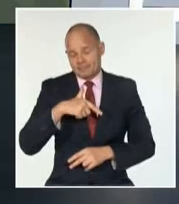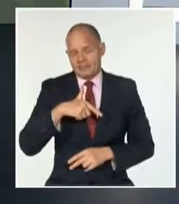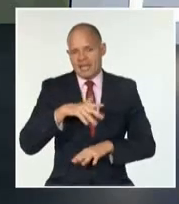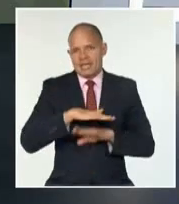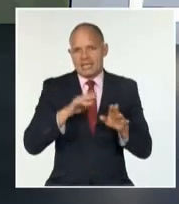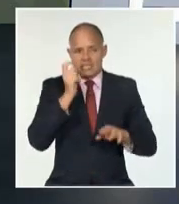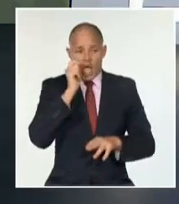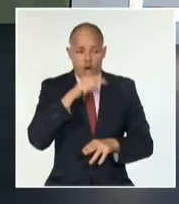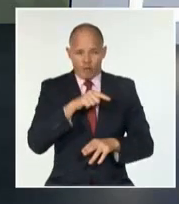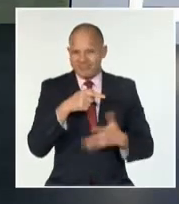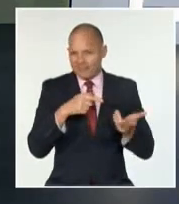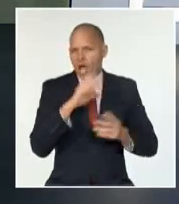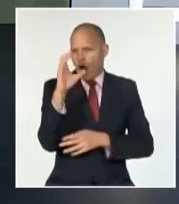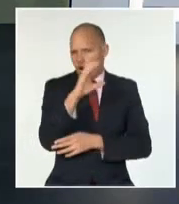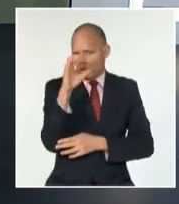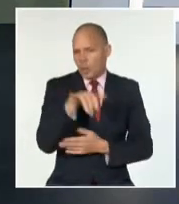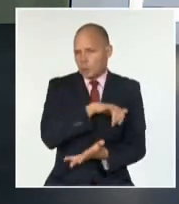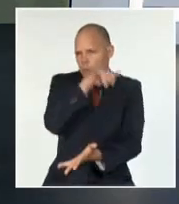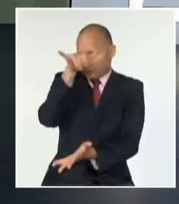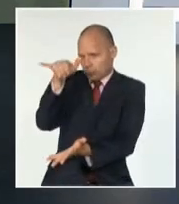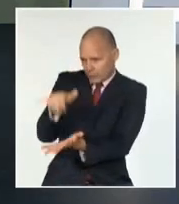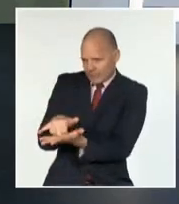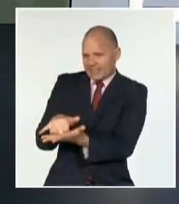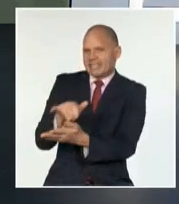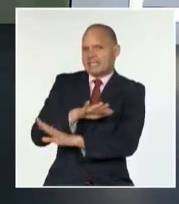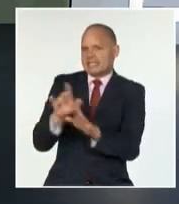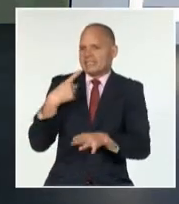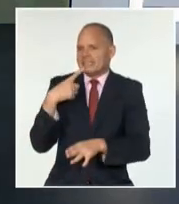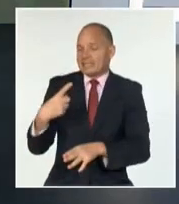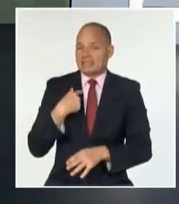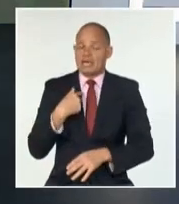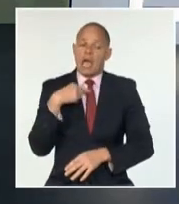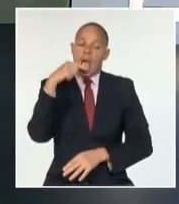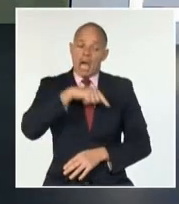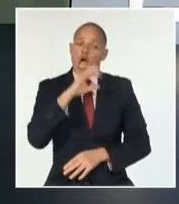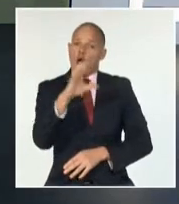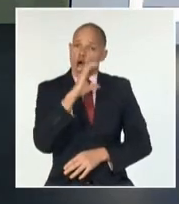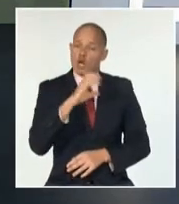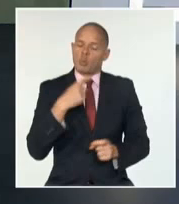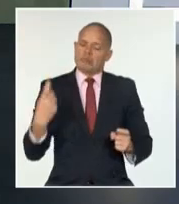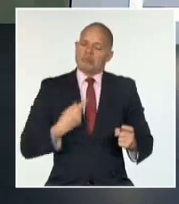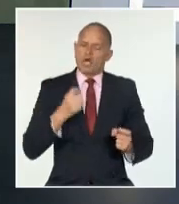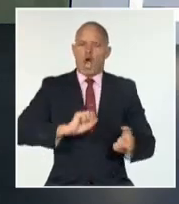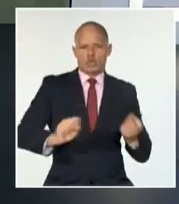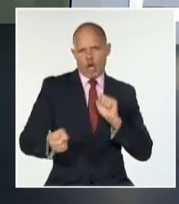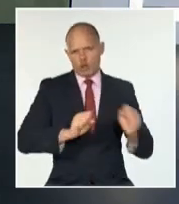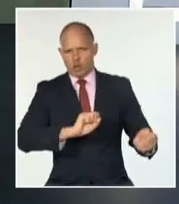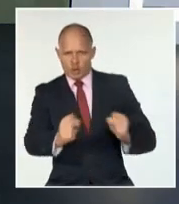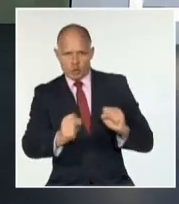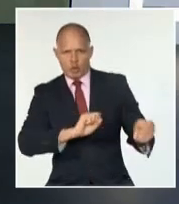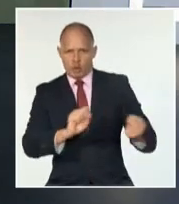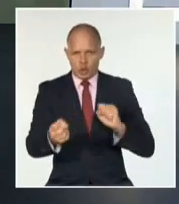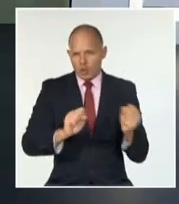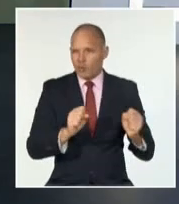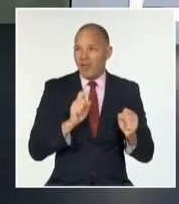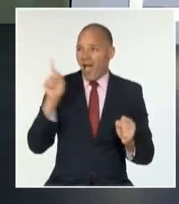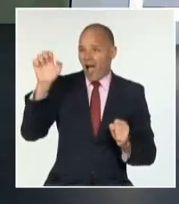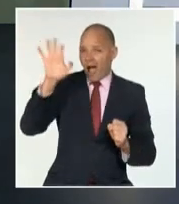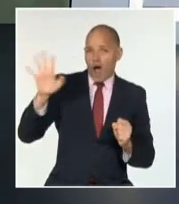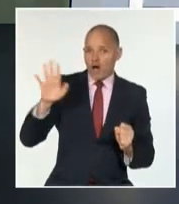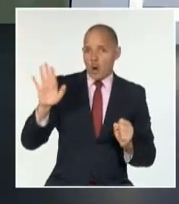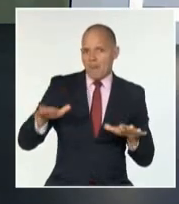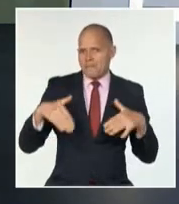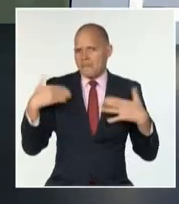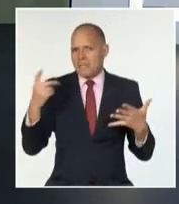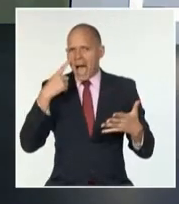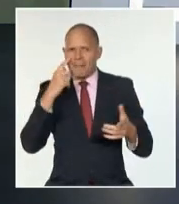Bruselas. Añadió que la nación suramericana está poniendo su grano de arena en la lucha contra el crimen organizado y que los europeos deberían hacer lo